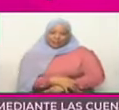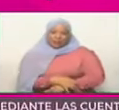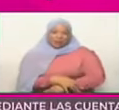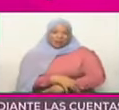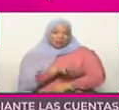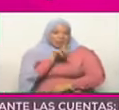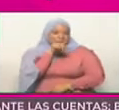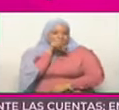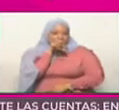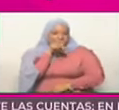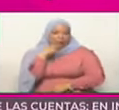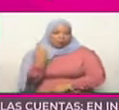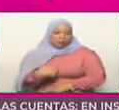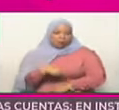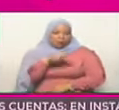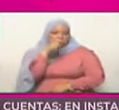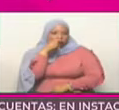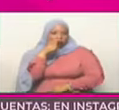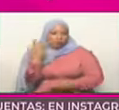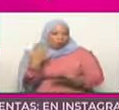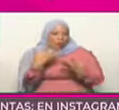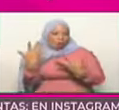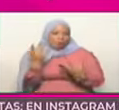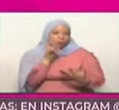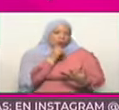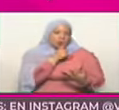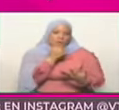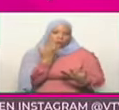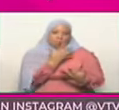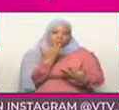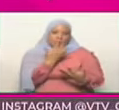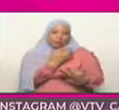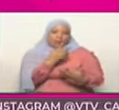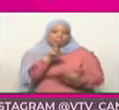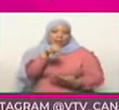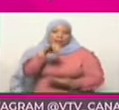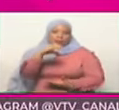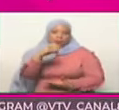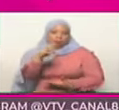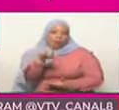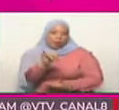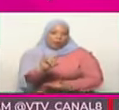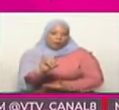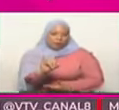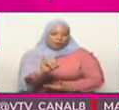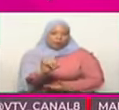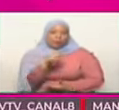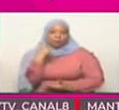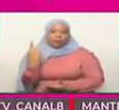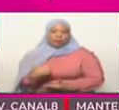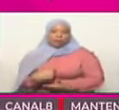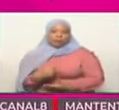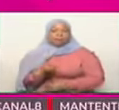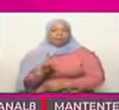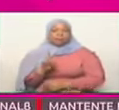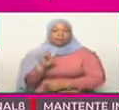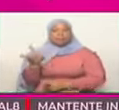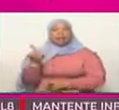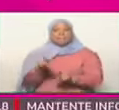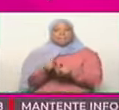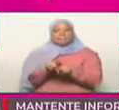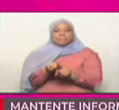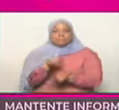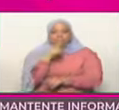Yo me sorprendo. ¿Ah? Además, mi nombre es ruso, Nicolás, Nikolai. Por allá me dicen Nikolai.